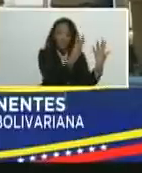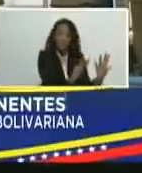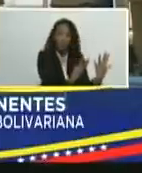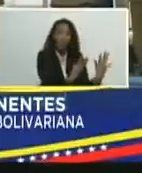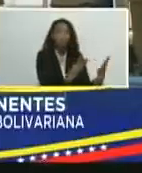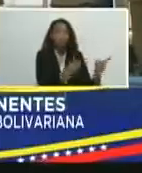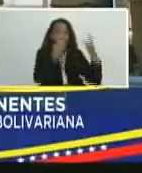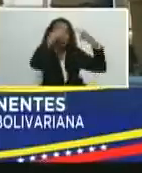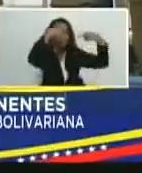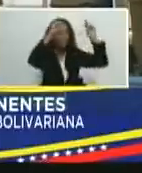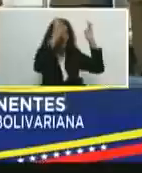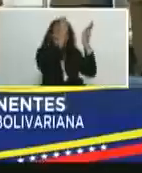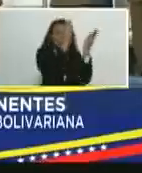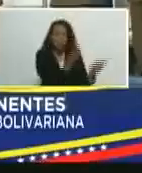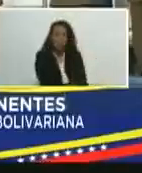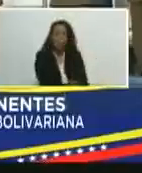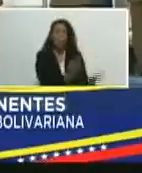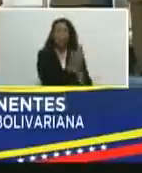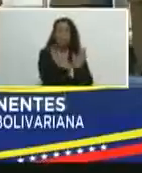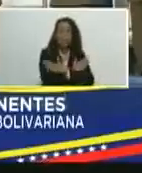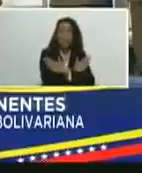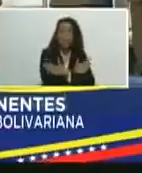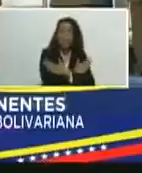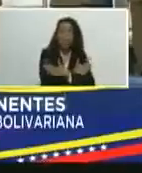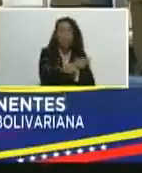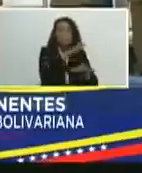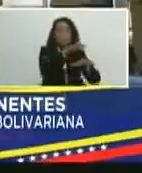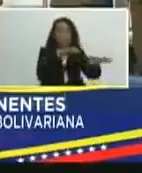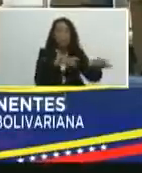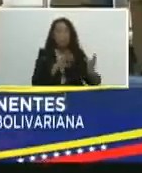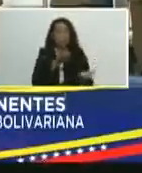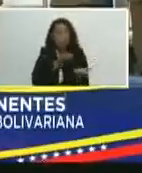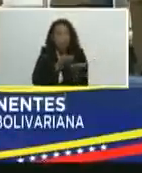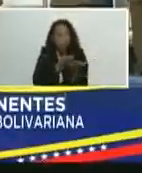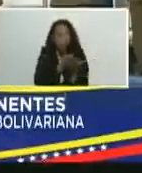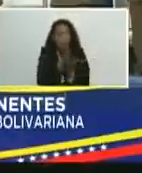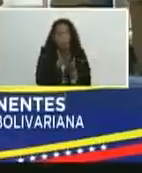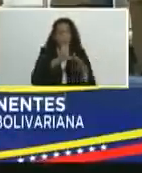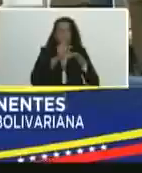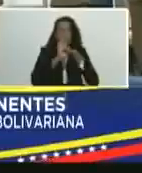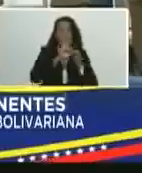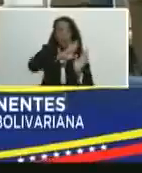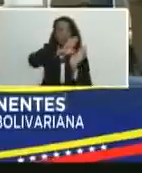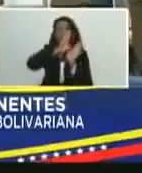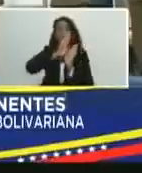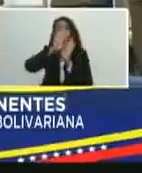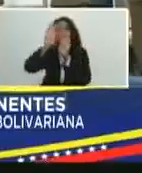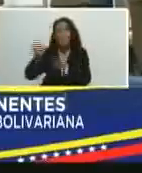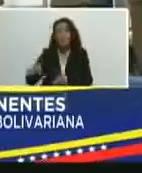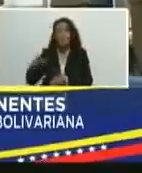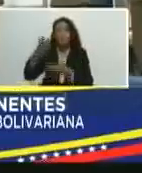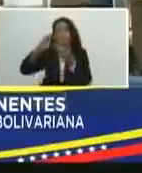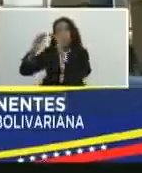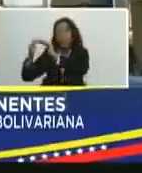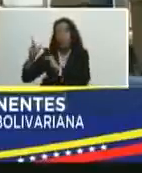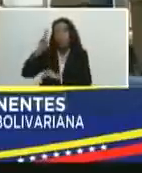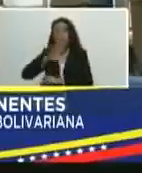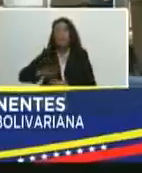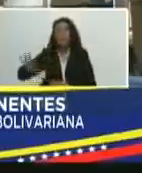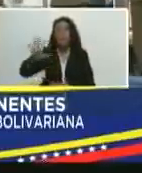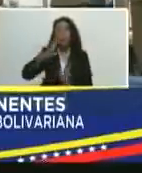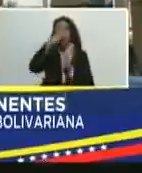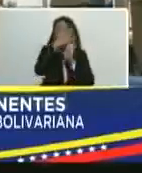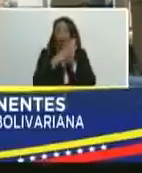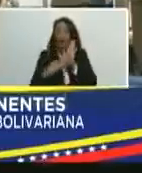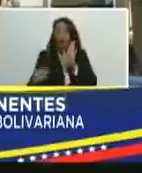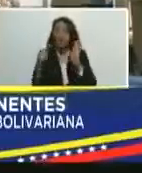suerte. Les exijo la mayor de la lealtad, el mayor compromiso, la mayor disciplina y dar el ejemplo